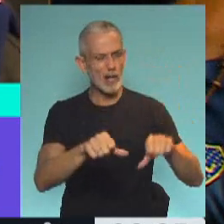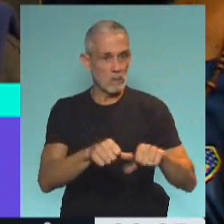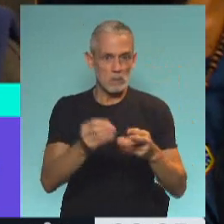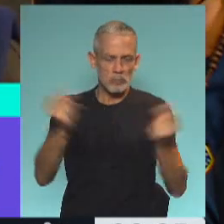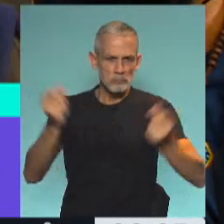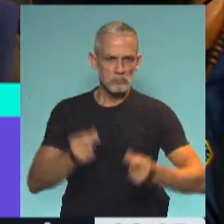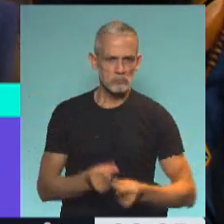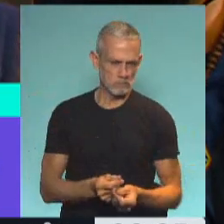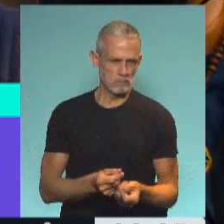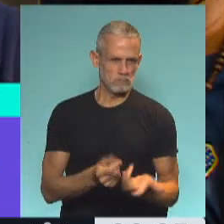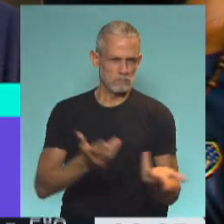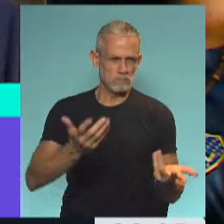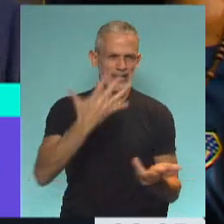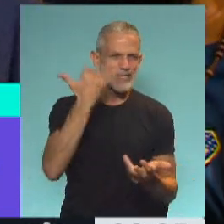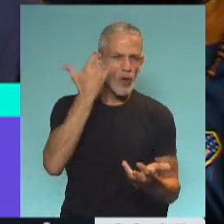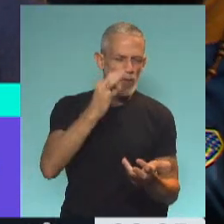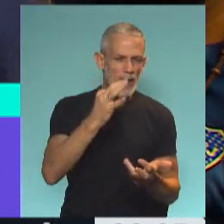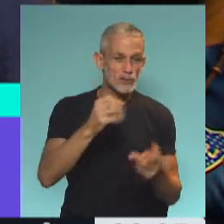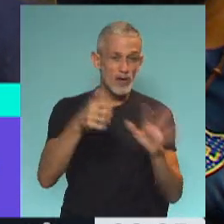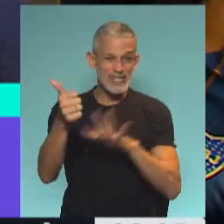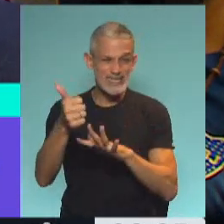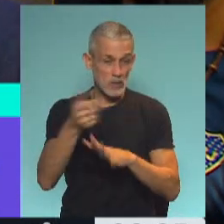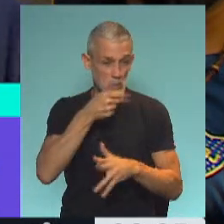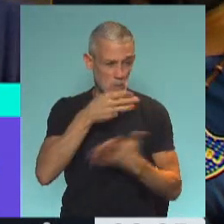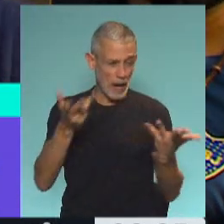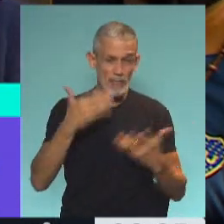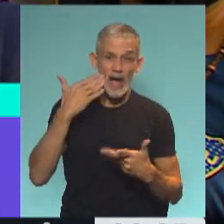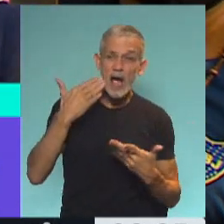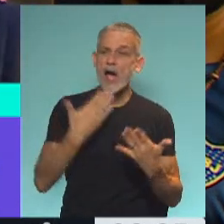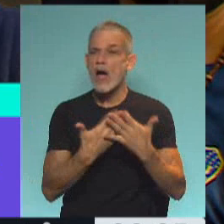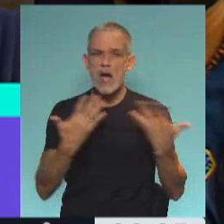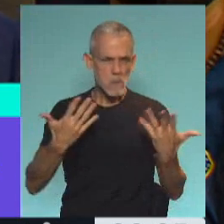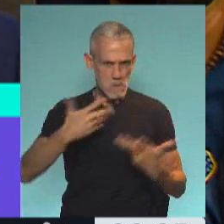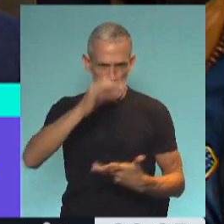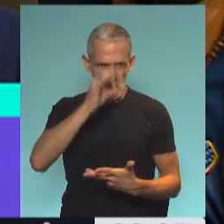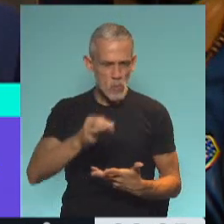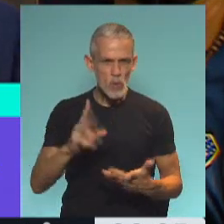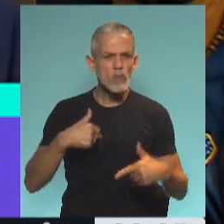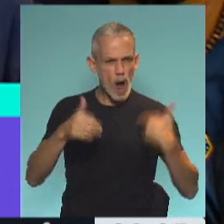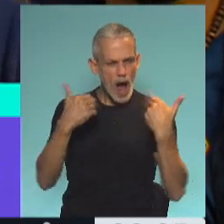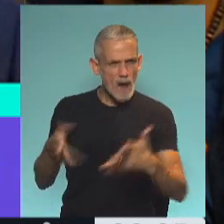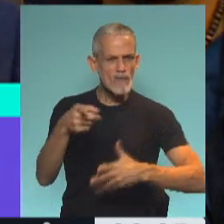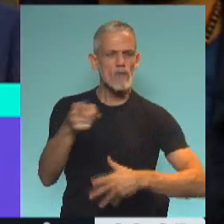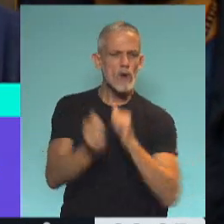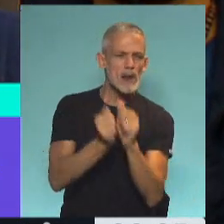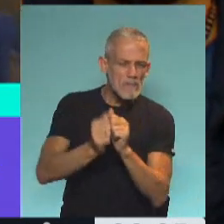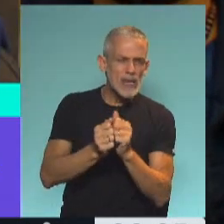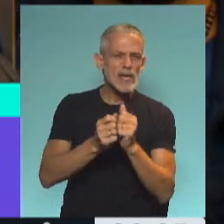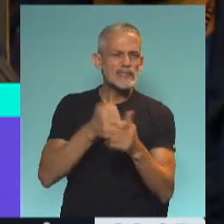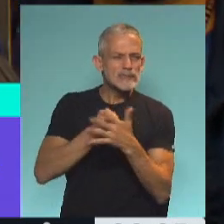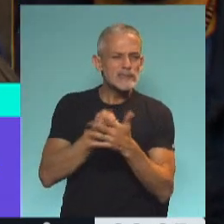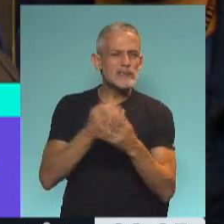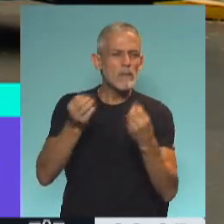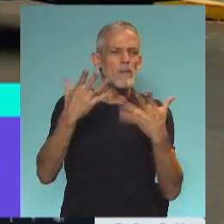La verdad que no, es increíble que no nos den la cara, que nosotros estuvimos siempre a favor de la empresa, tratando de que